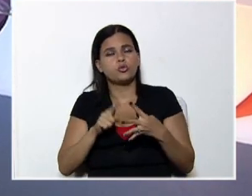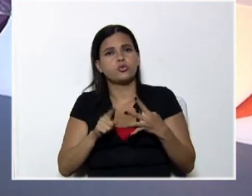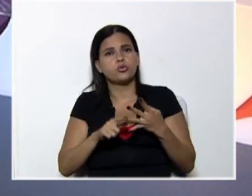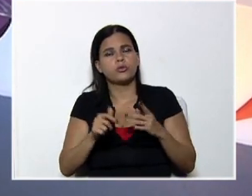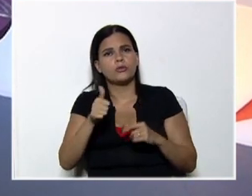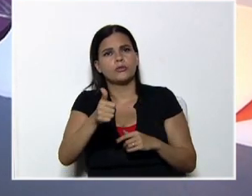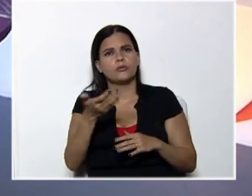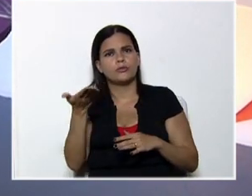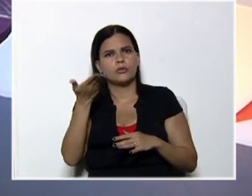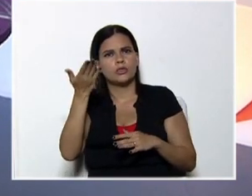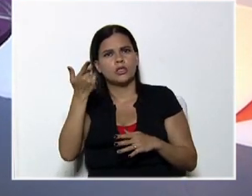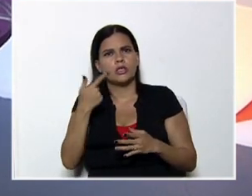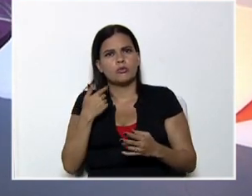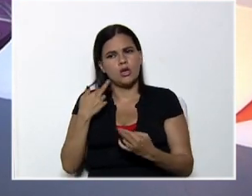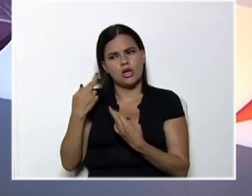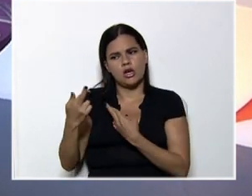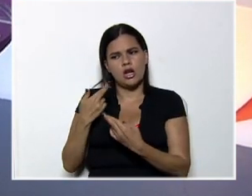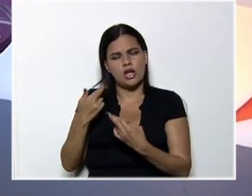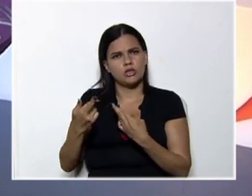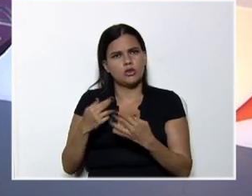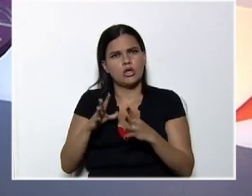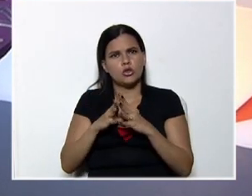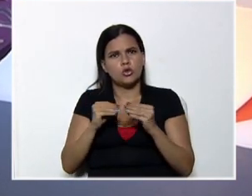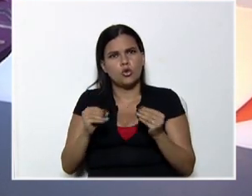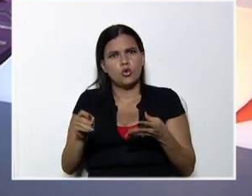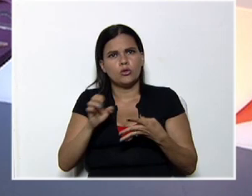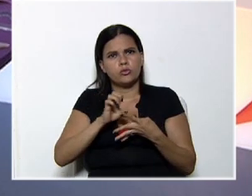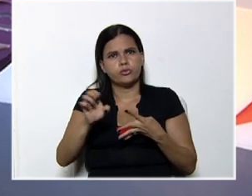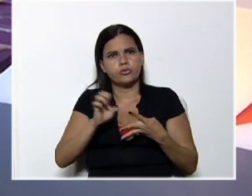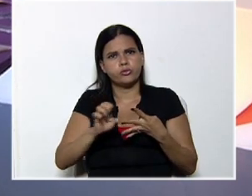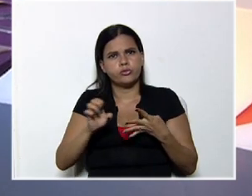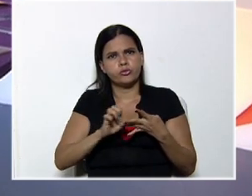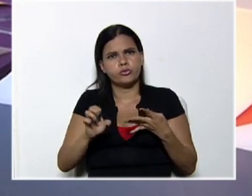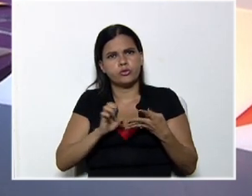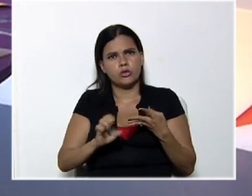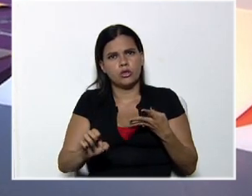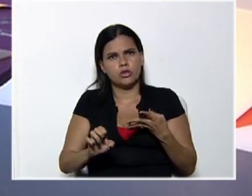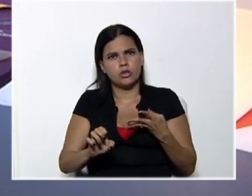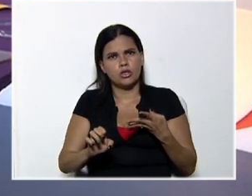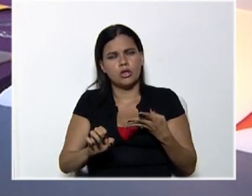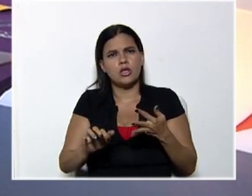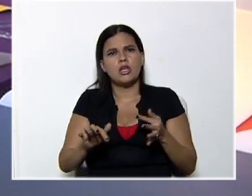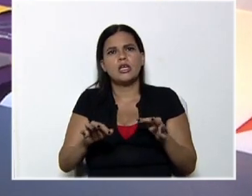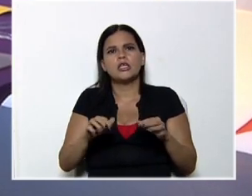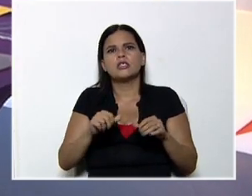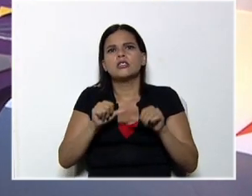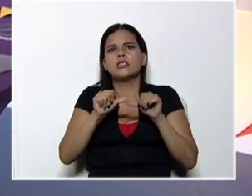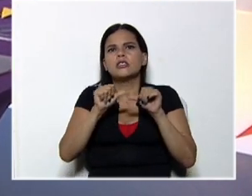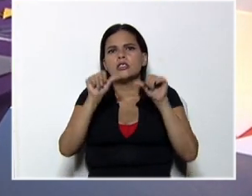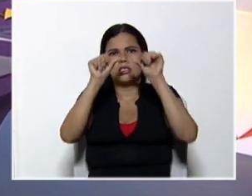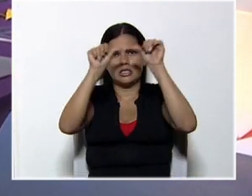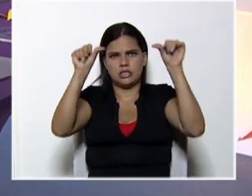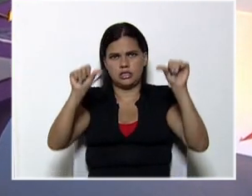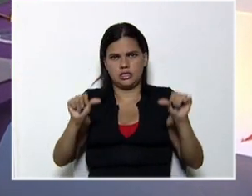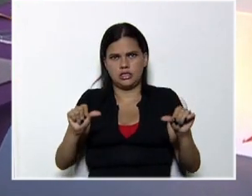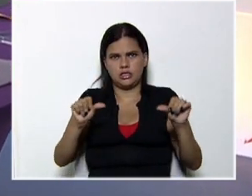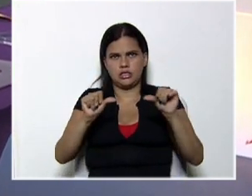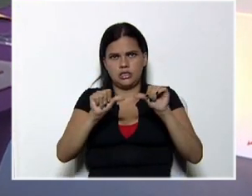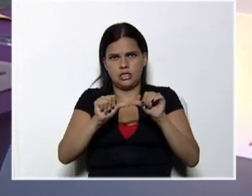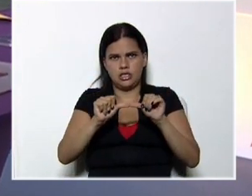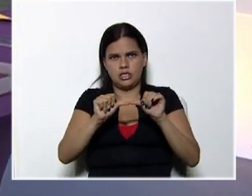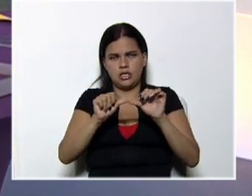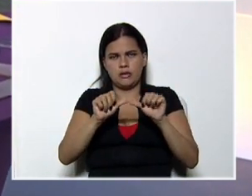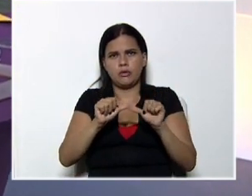que debemos relacionar, todos estos aspectos del sistema de coordenadas, lo que es el